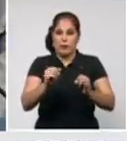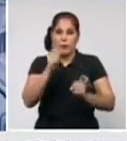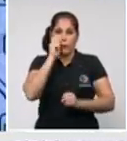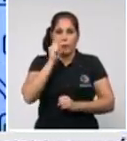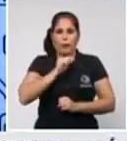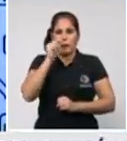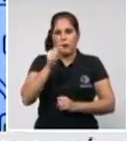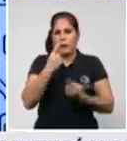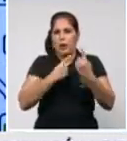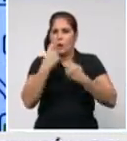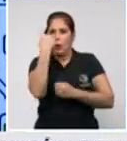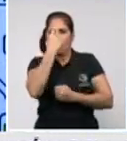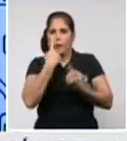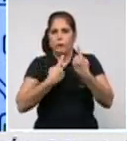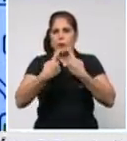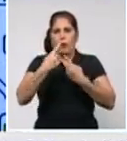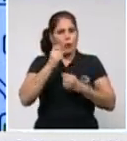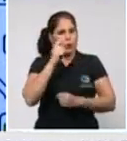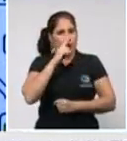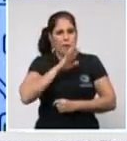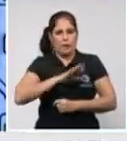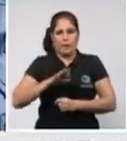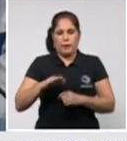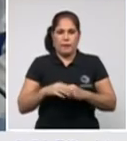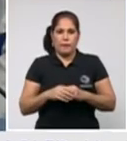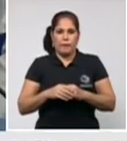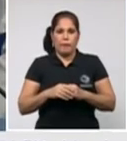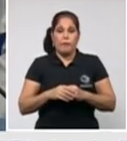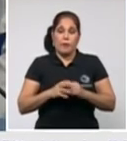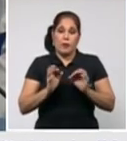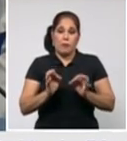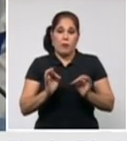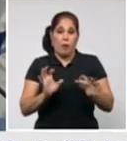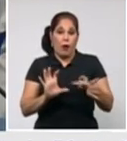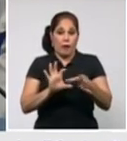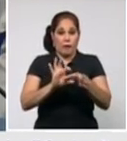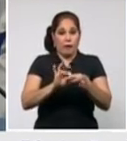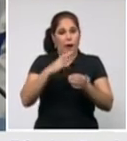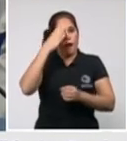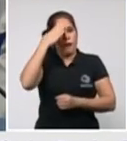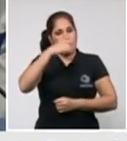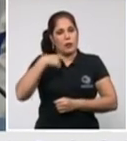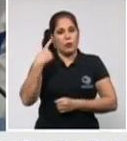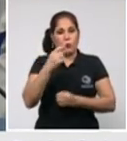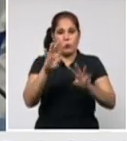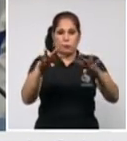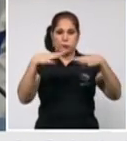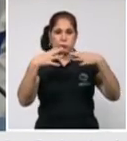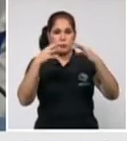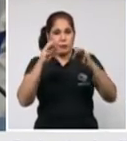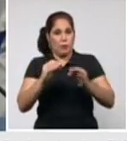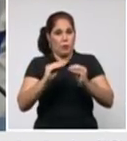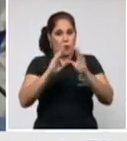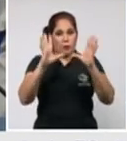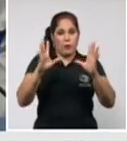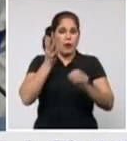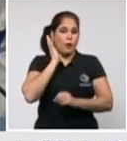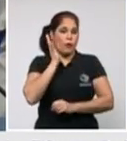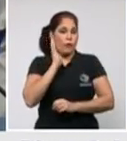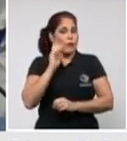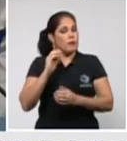quedar. Por mi parte también hemos terminado, doctor. Bueno, pues entonces agradecerle a todos ustedes, a